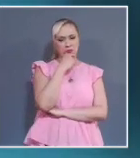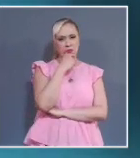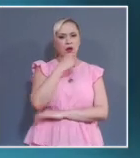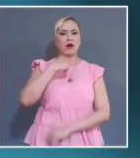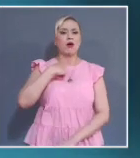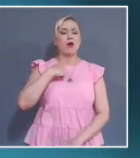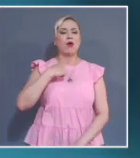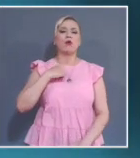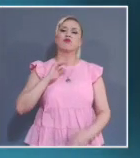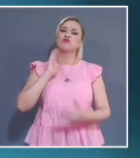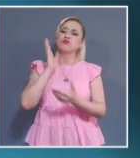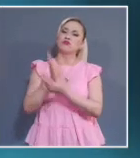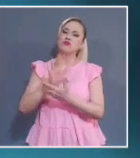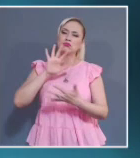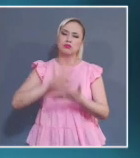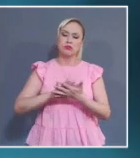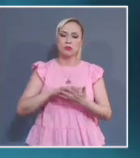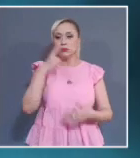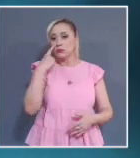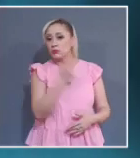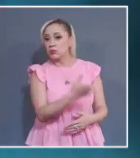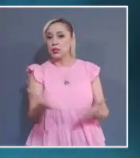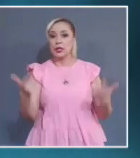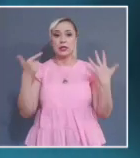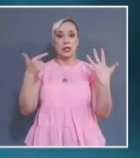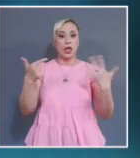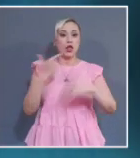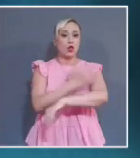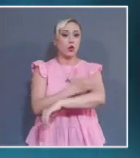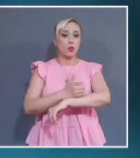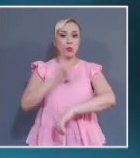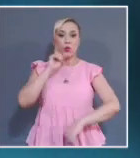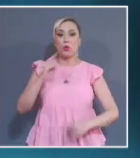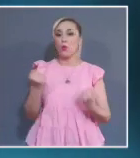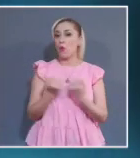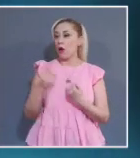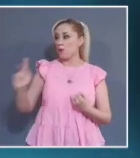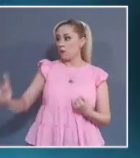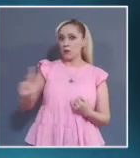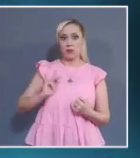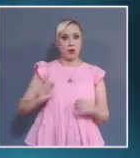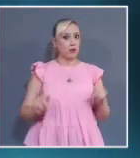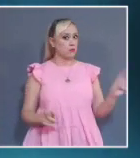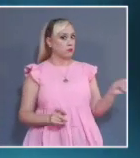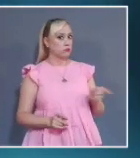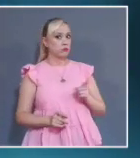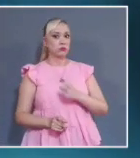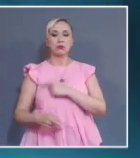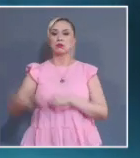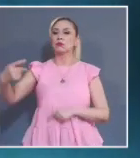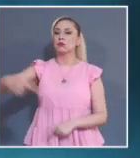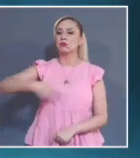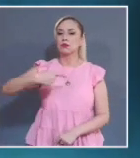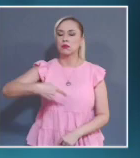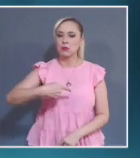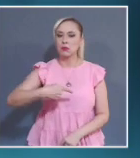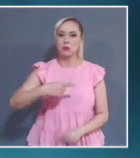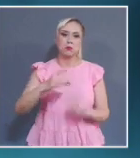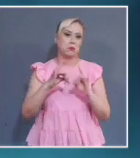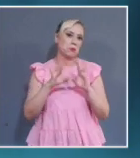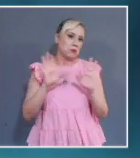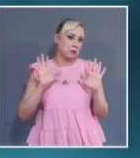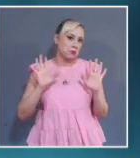otras siete compañeras. Entonces me preguntan que por qué. Porque me